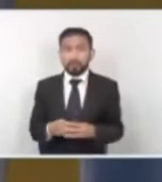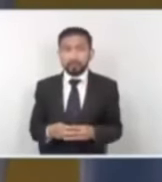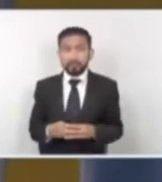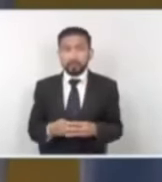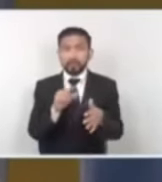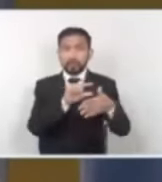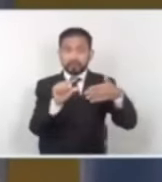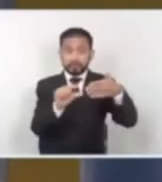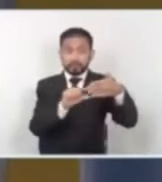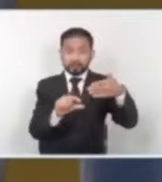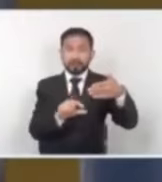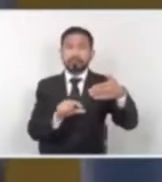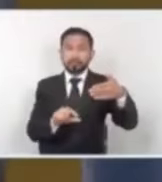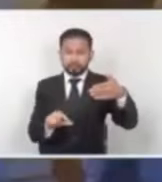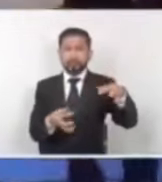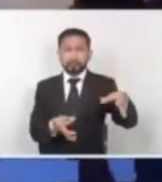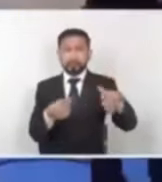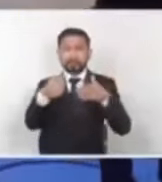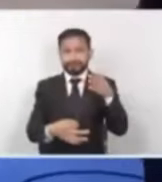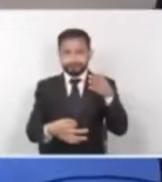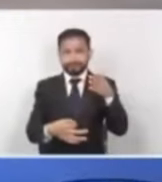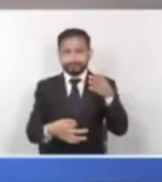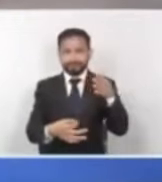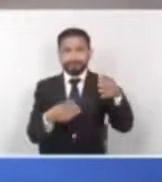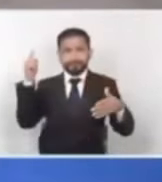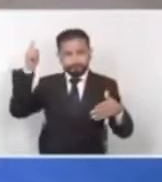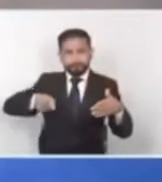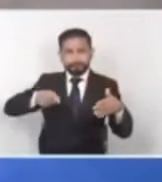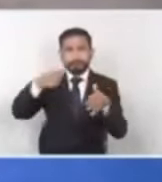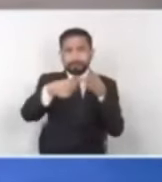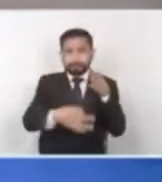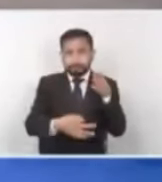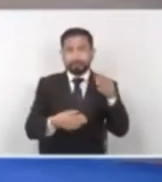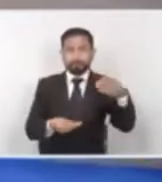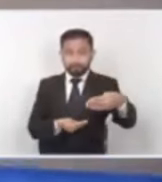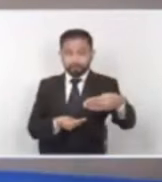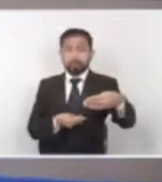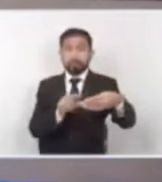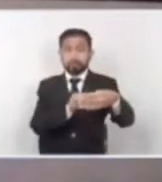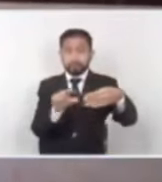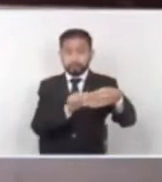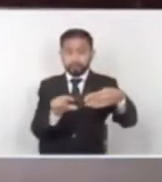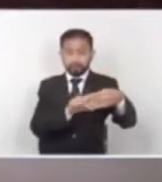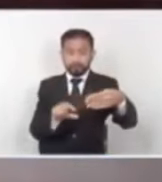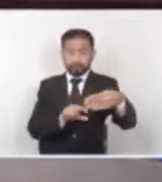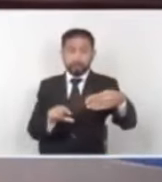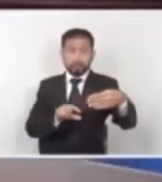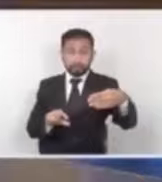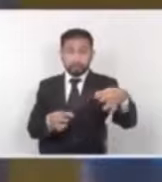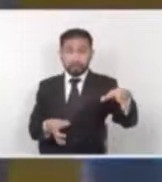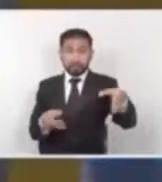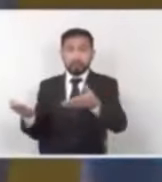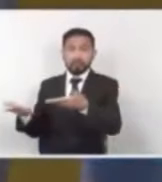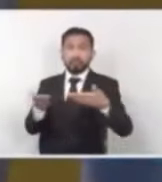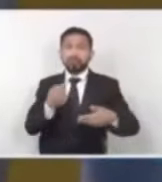de un listado también la ley Pues lo dictamina que es un listado un listado que nos